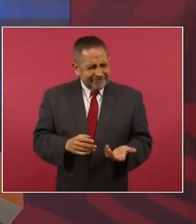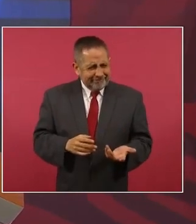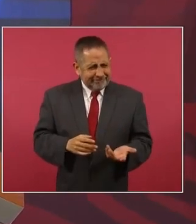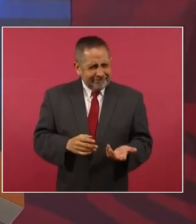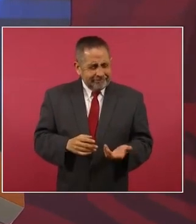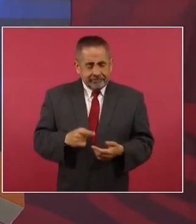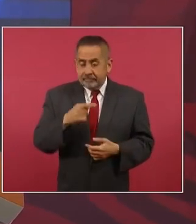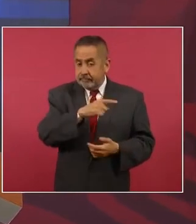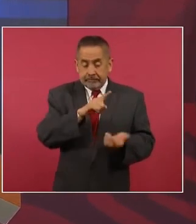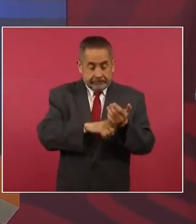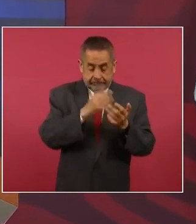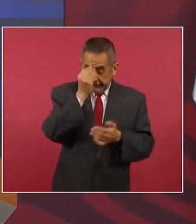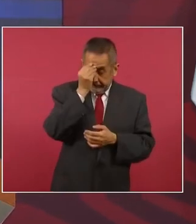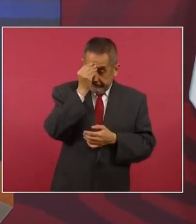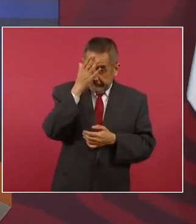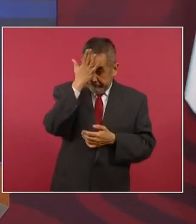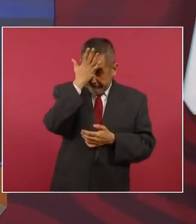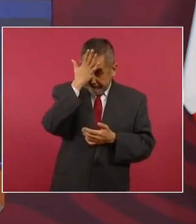Eso lo traen.